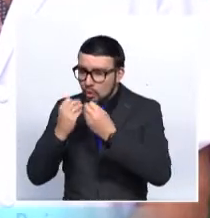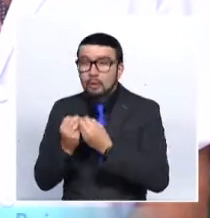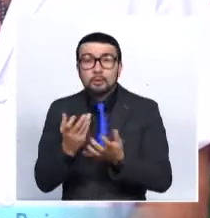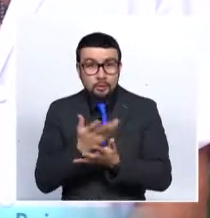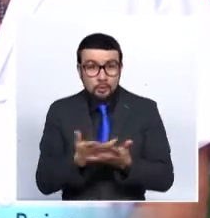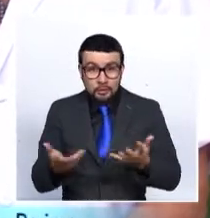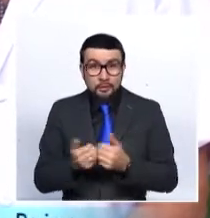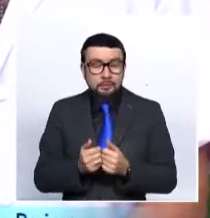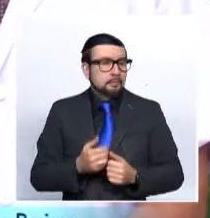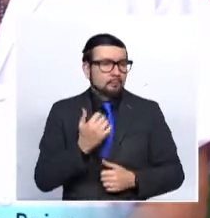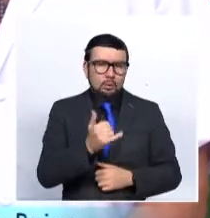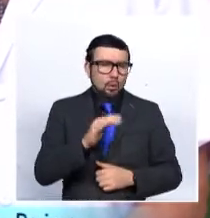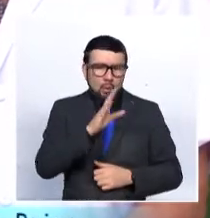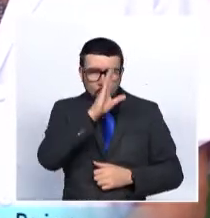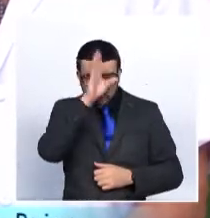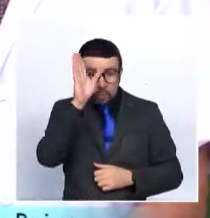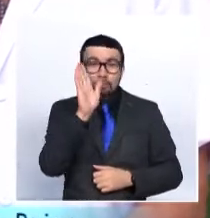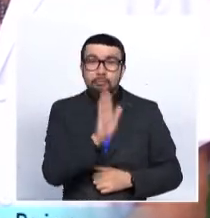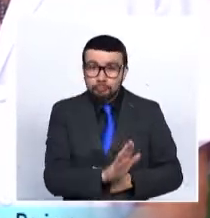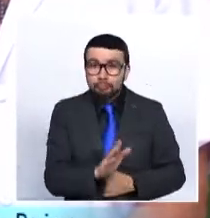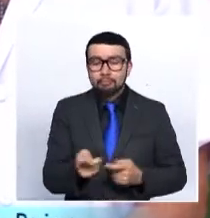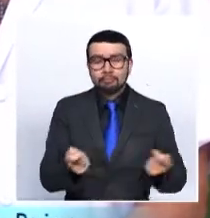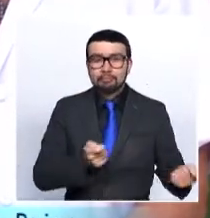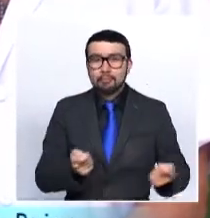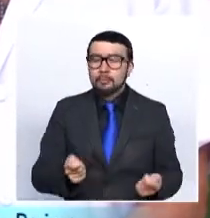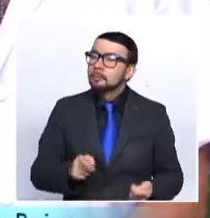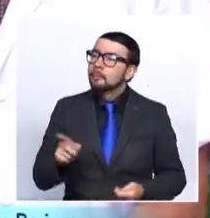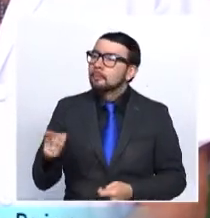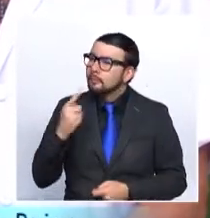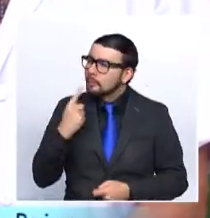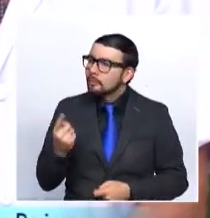seguir toda una rutina, como decía